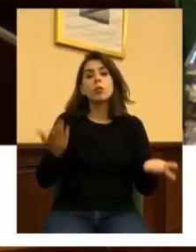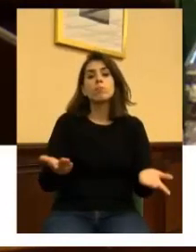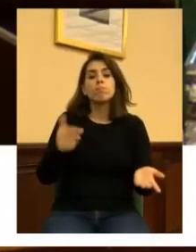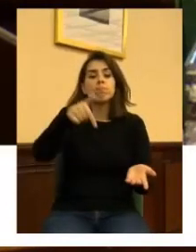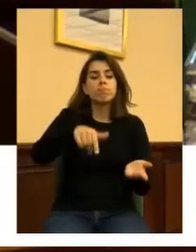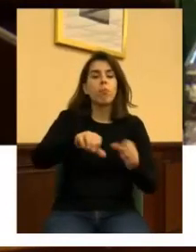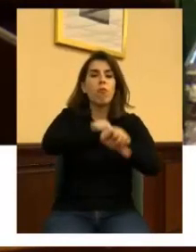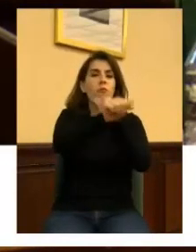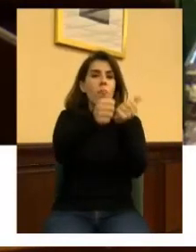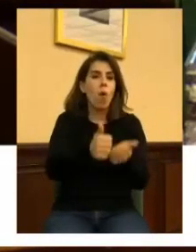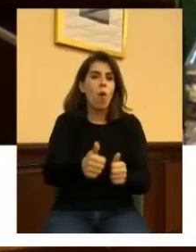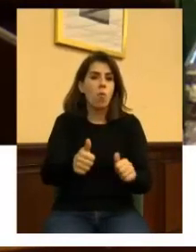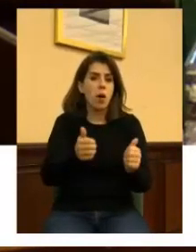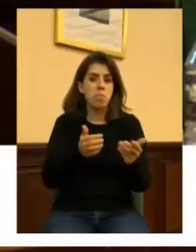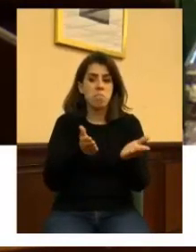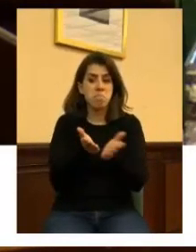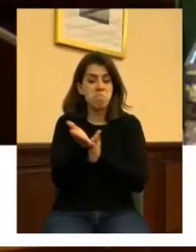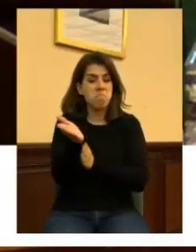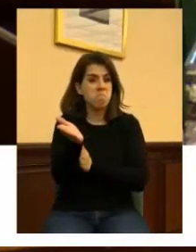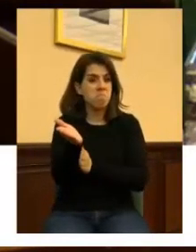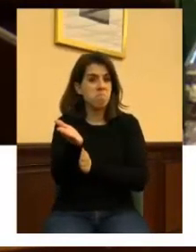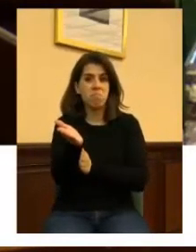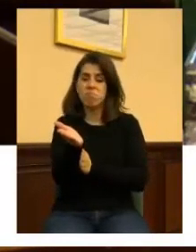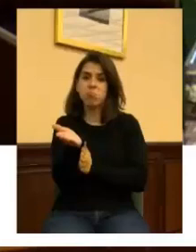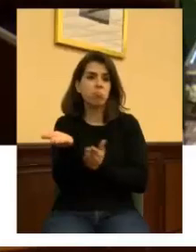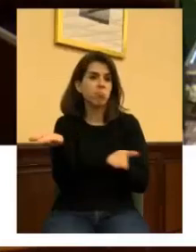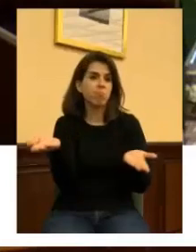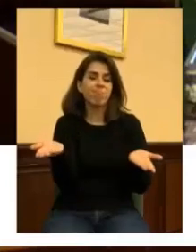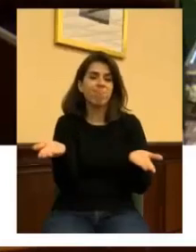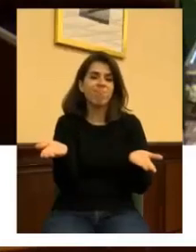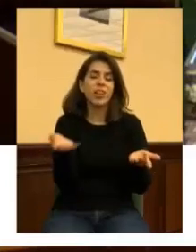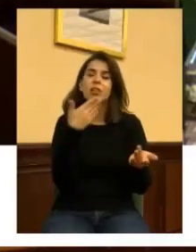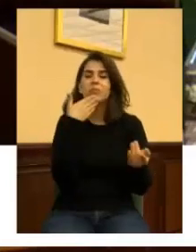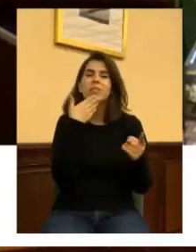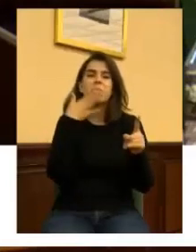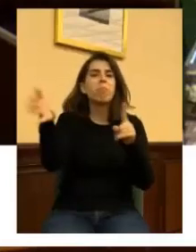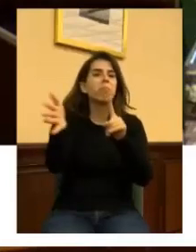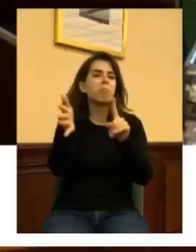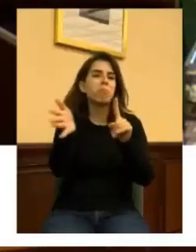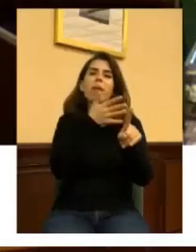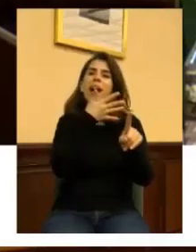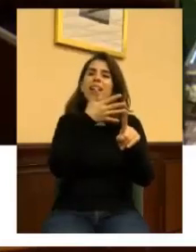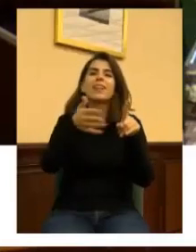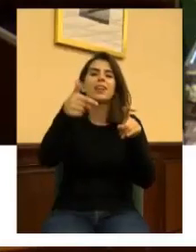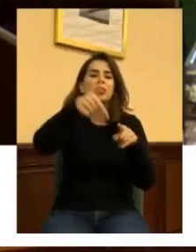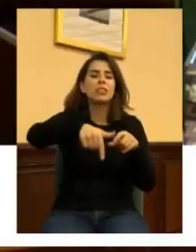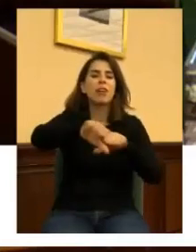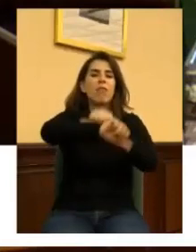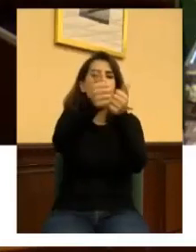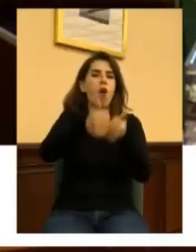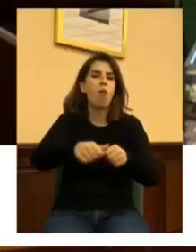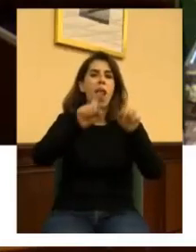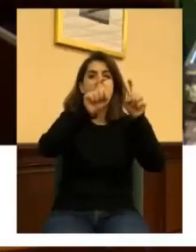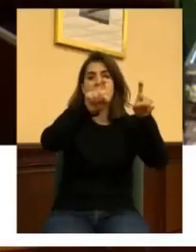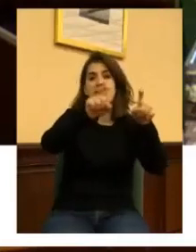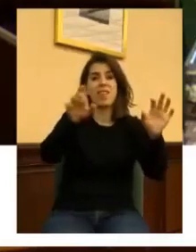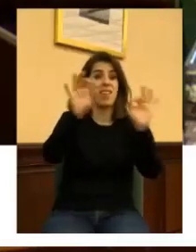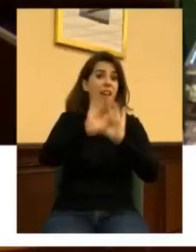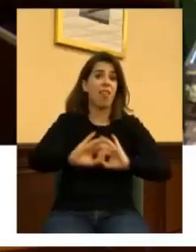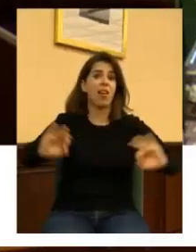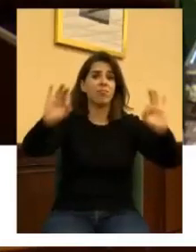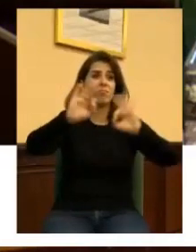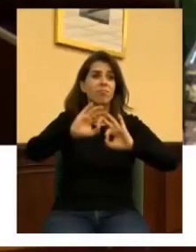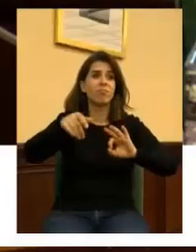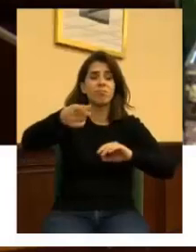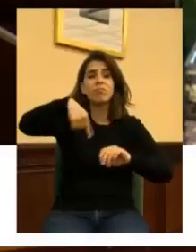esa vía parece justificado un cierto maltrato a dicho modelo. Si acaso, bajo nuestro